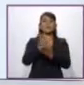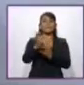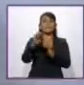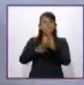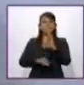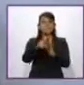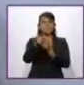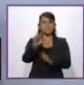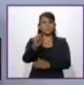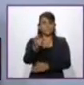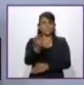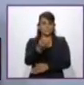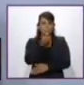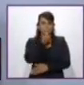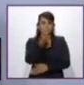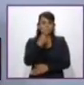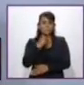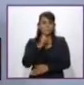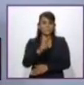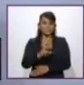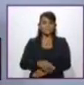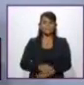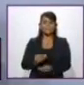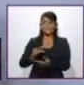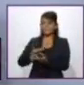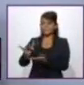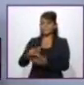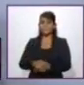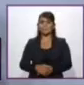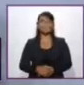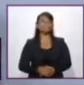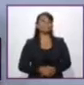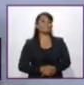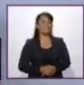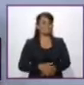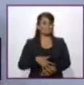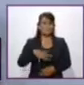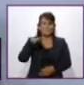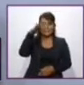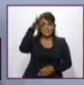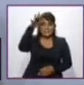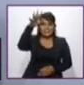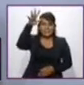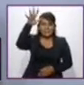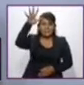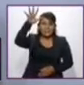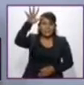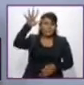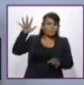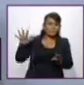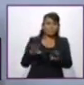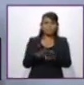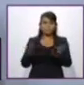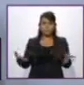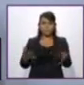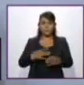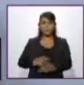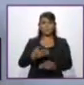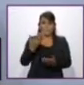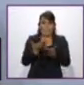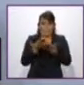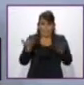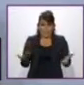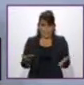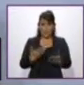adelante. Muchas gracias. Es increíble que en la tercera década del siglo XXI sigamos con esta brecha de desigualdad entre el hombre y la